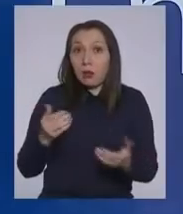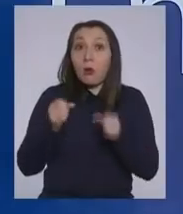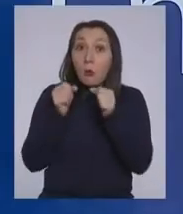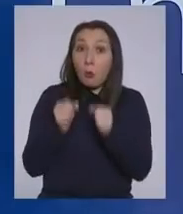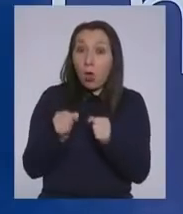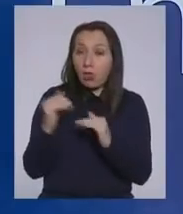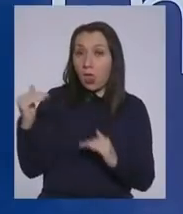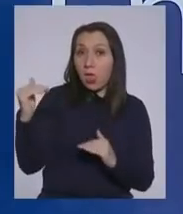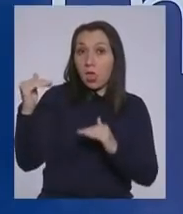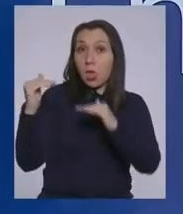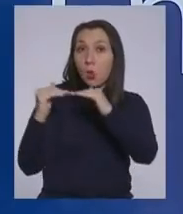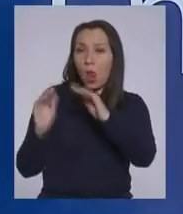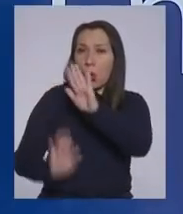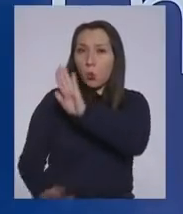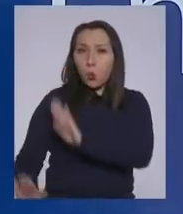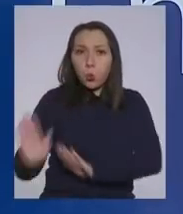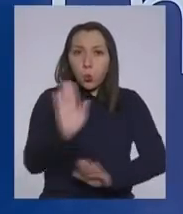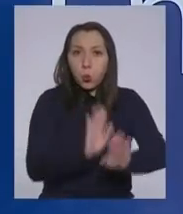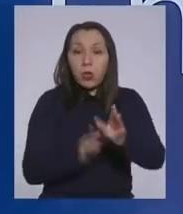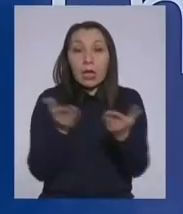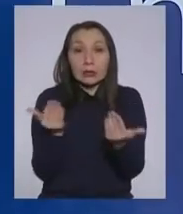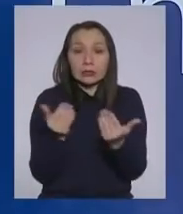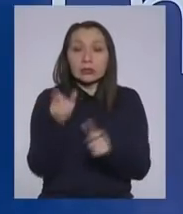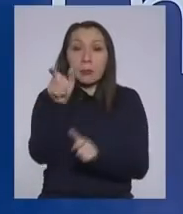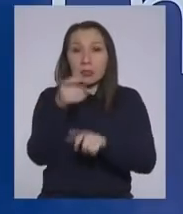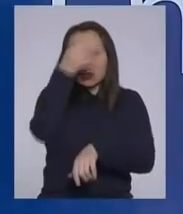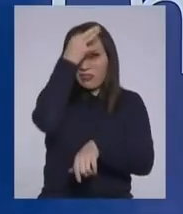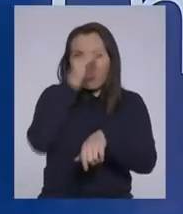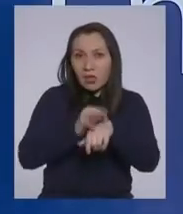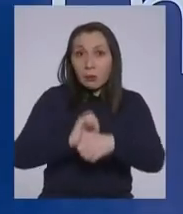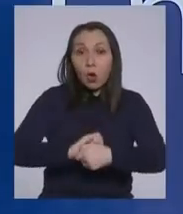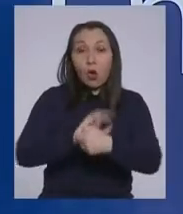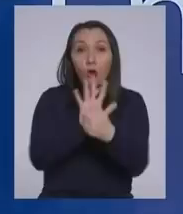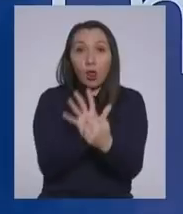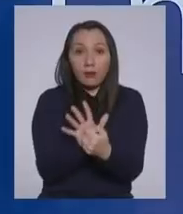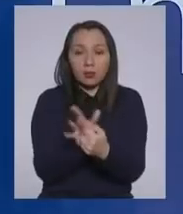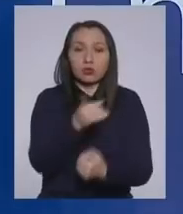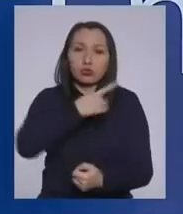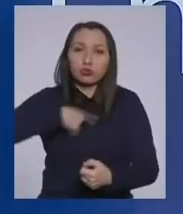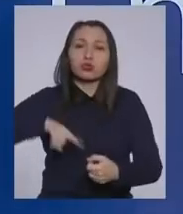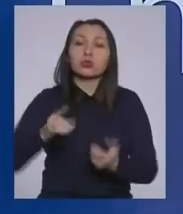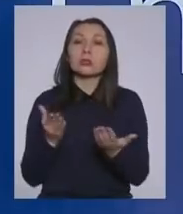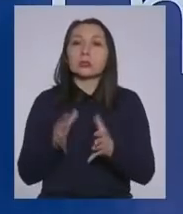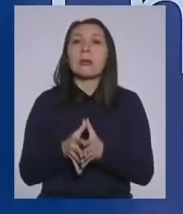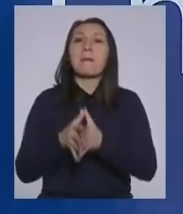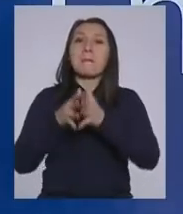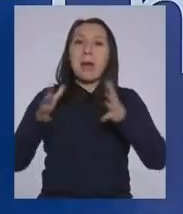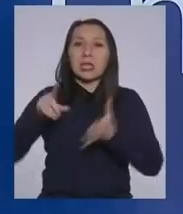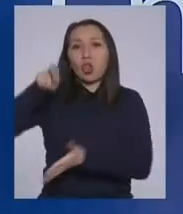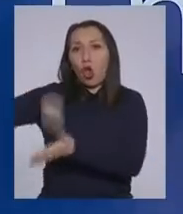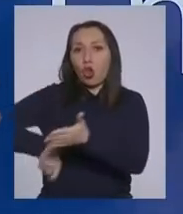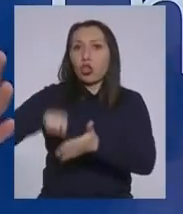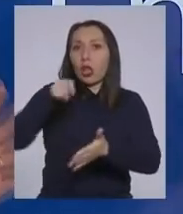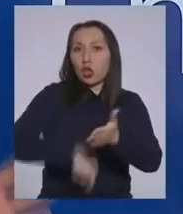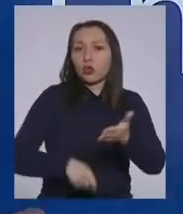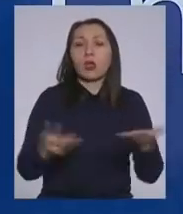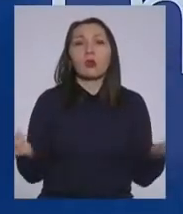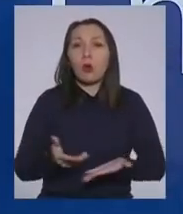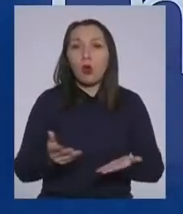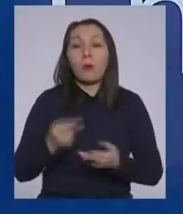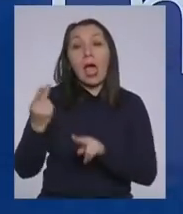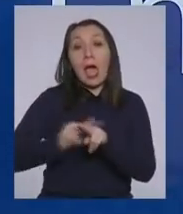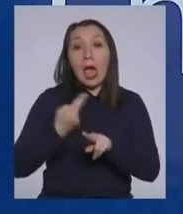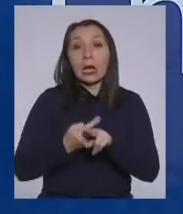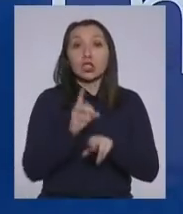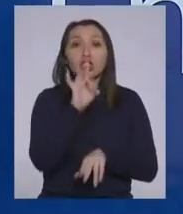a ese nivel de cuidado que es requerido para pacientes de coronavirus, nosotros necesitamos más contratos que solamente el